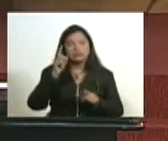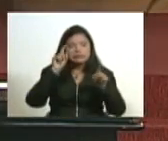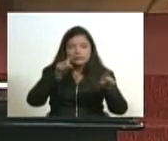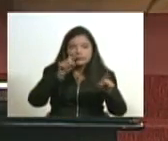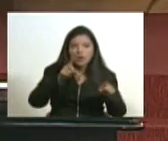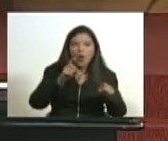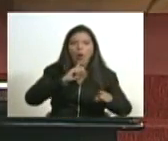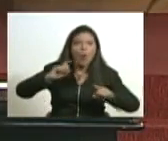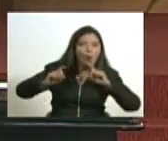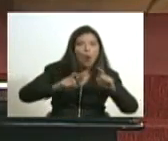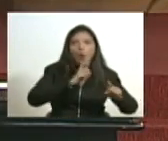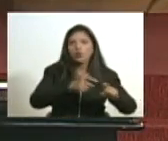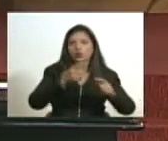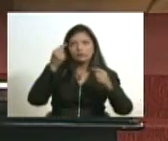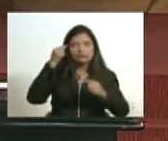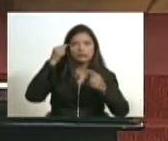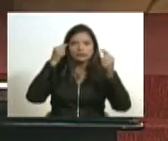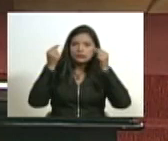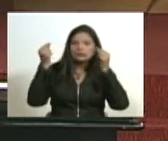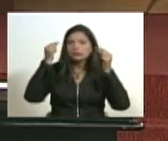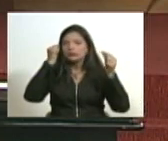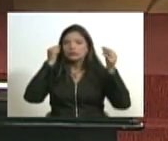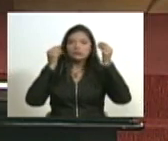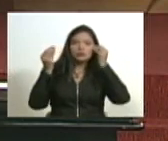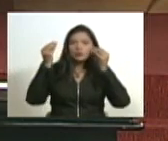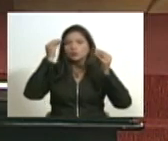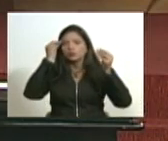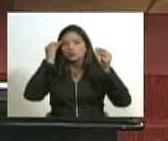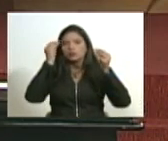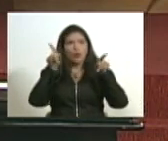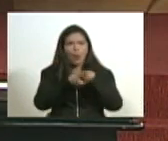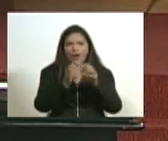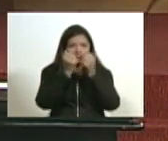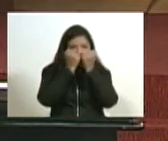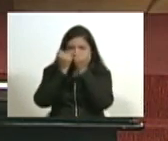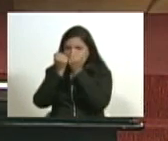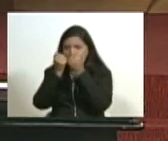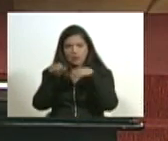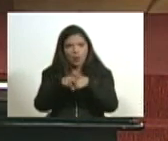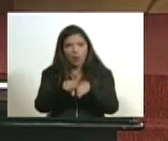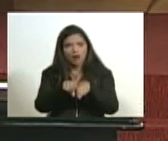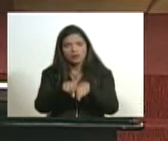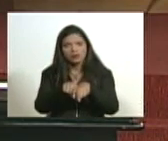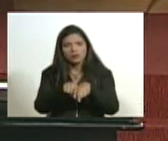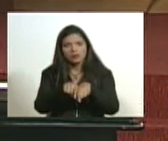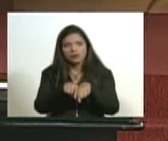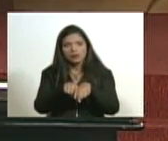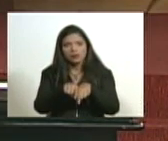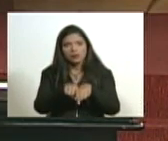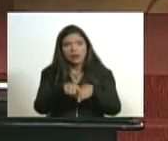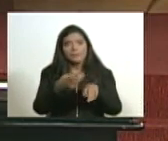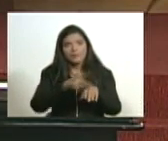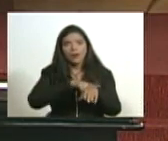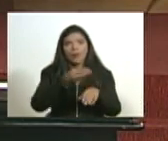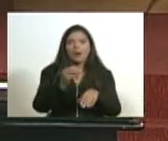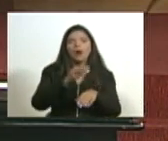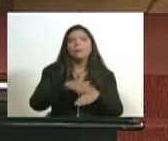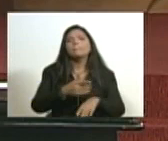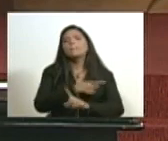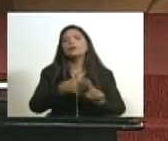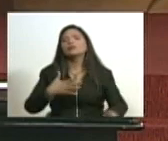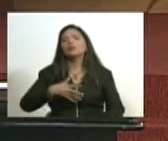odio, de violencia, terrorista. No han hecho más porque no los hemos dejado, pero si nosotros no